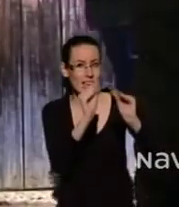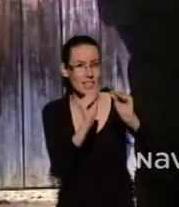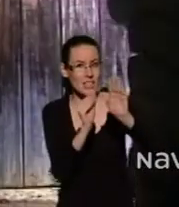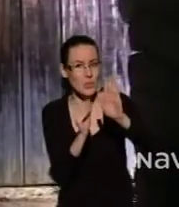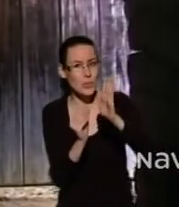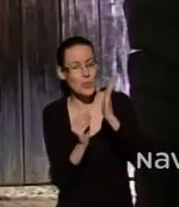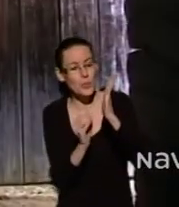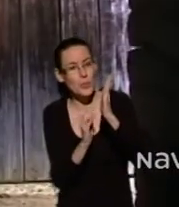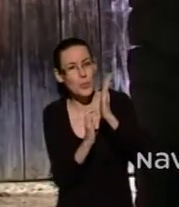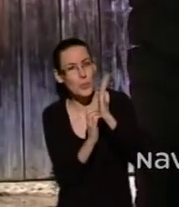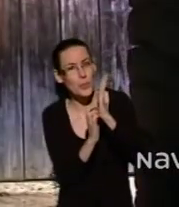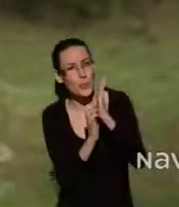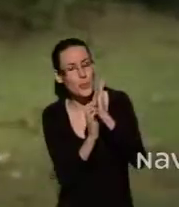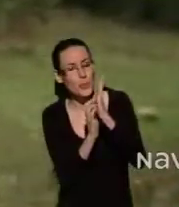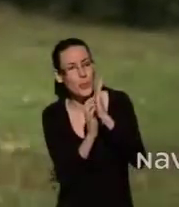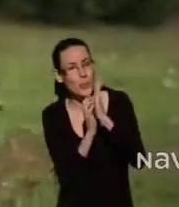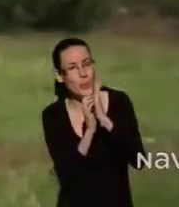que